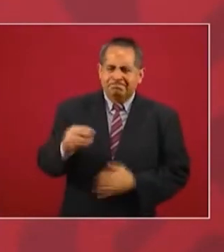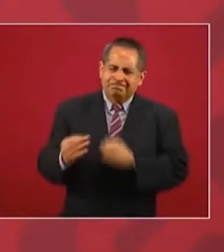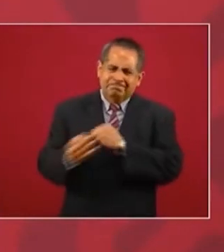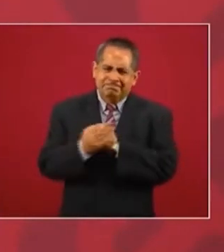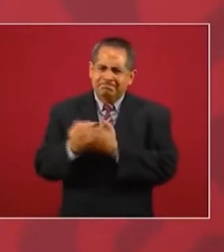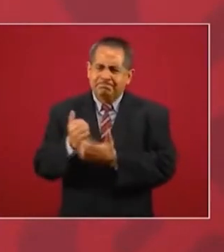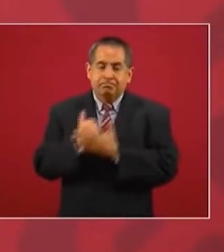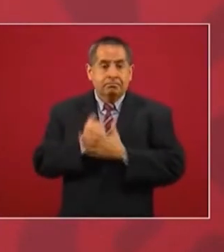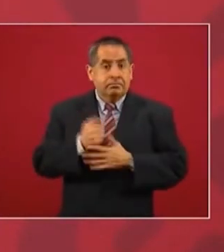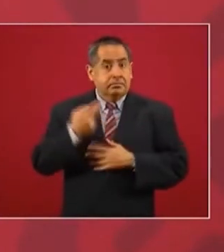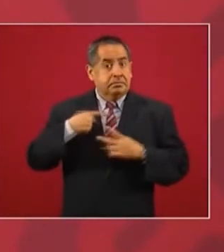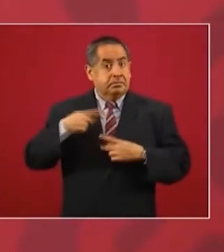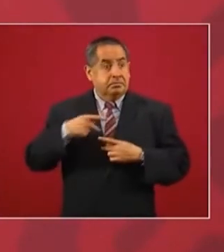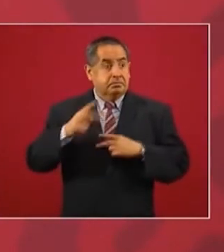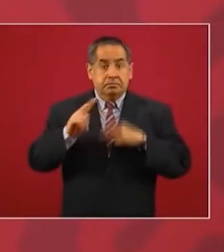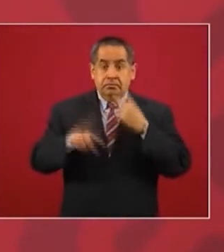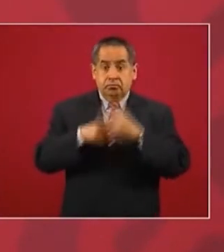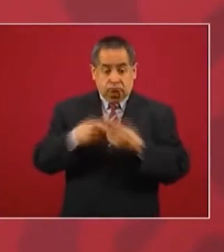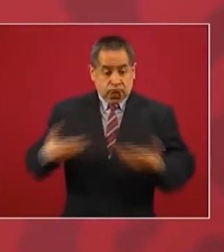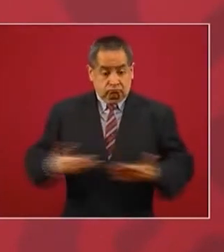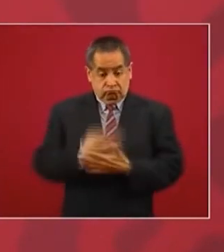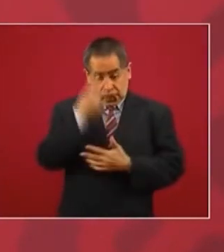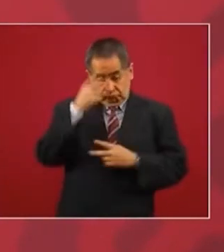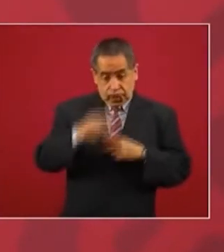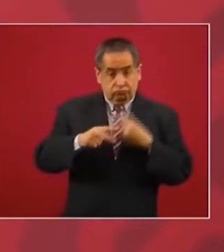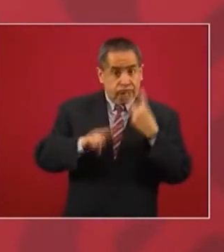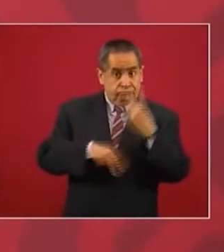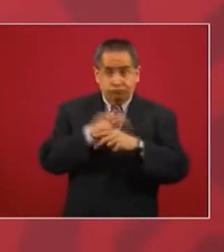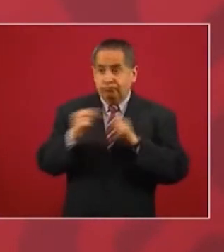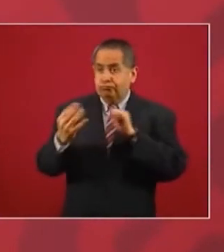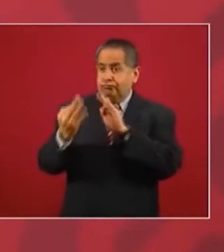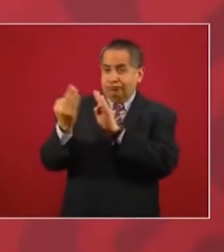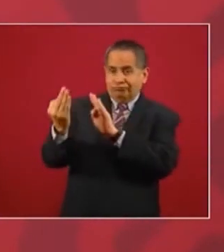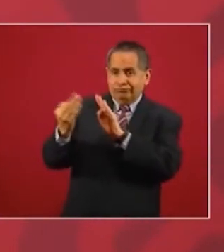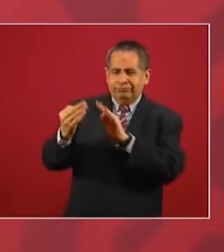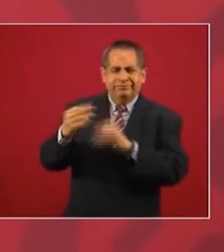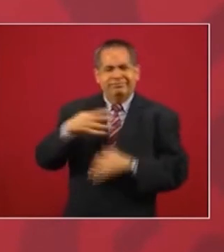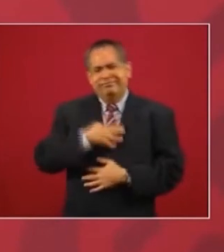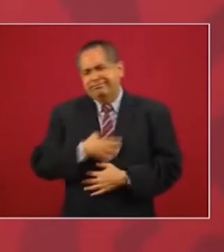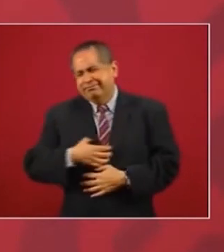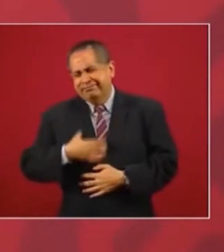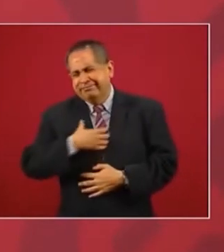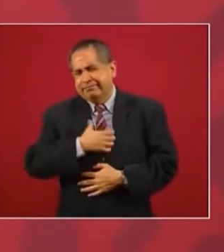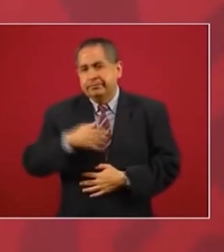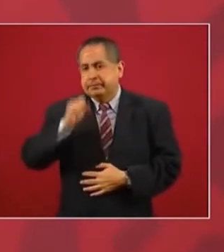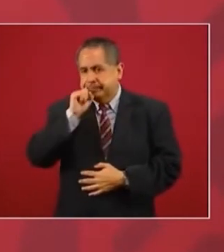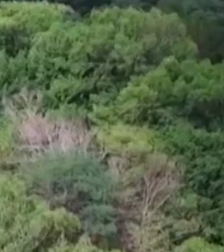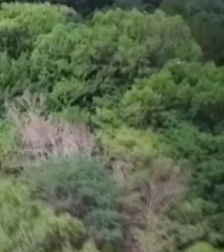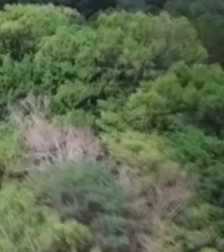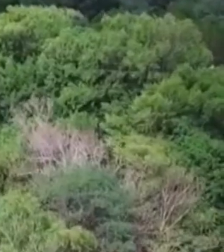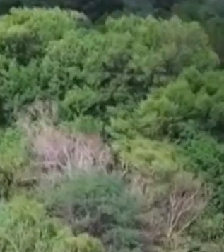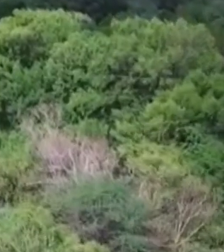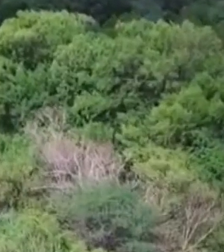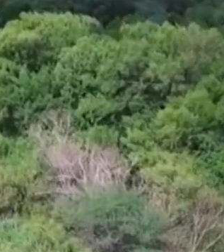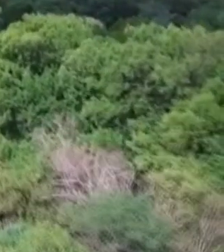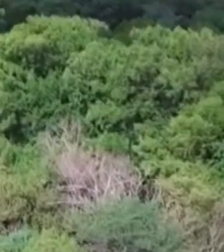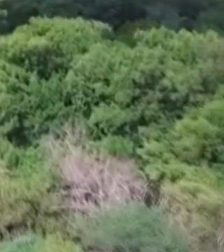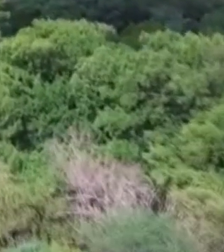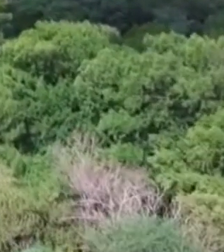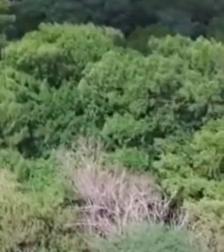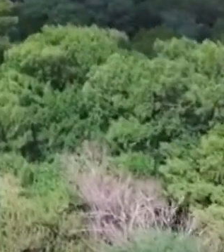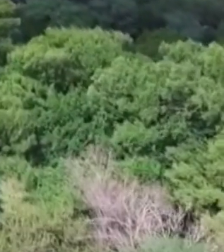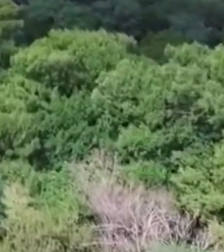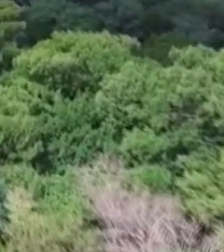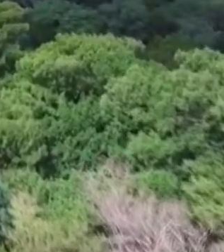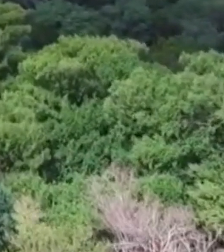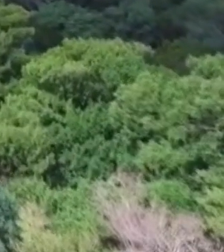Hasta la noche del miércoles no había posicionamientos públicos del gobierno federal sobre dichas declaraciones, que desnudan el manejo político y económico de los